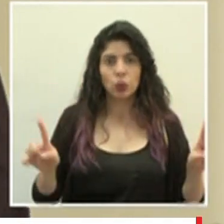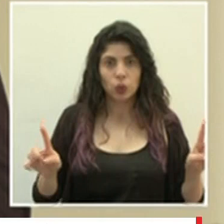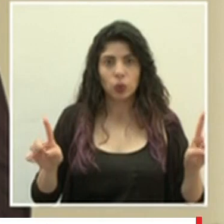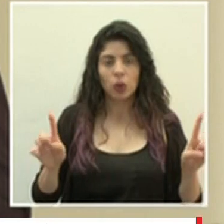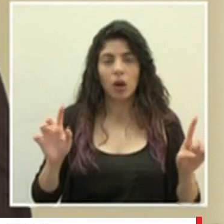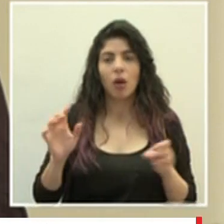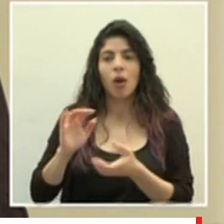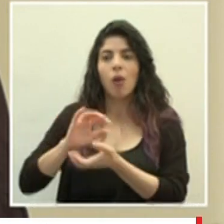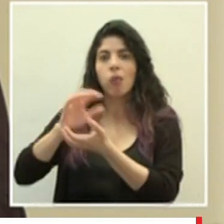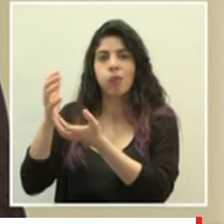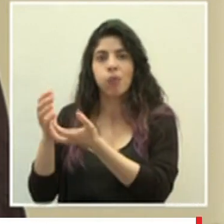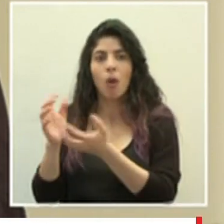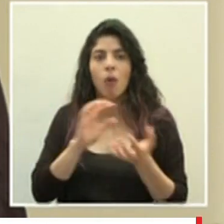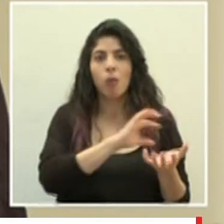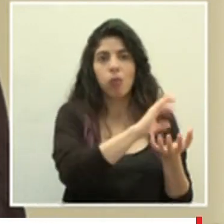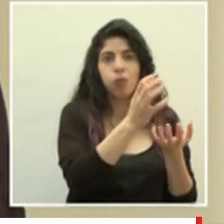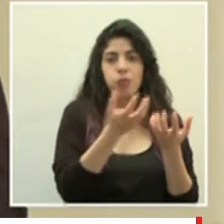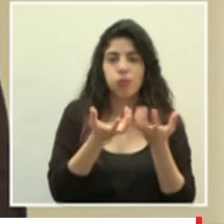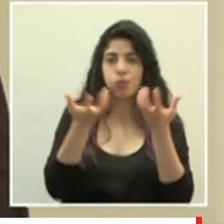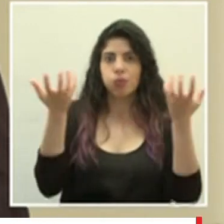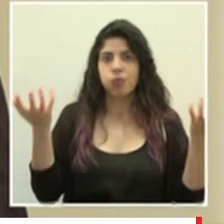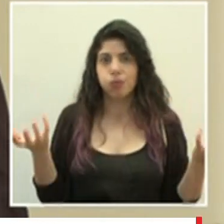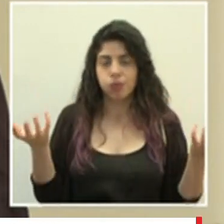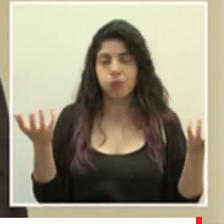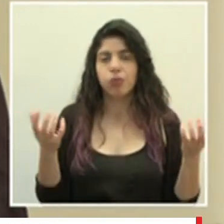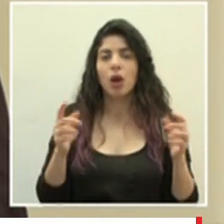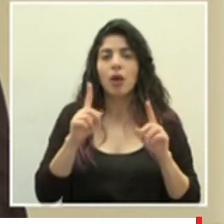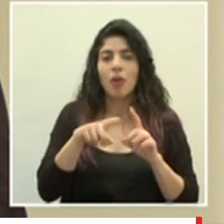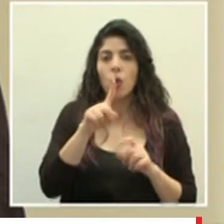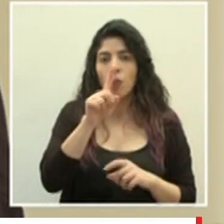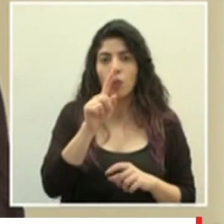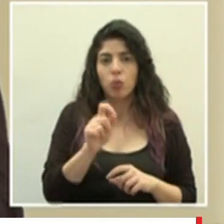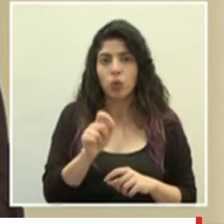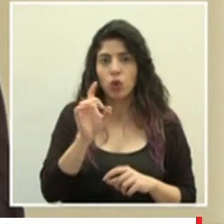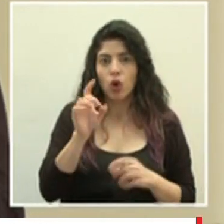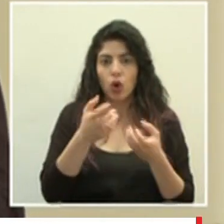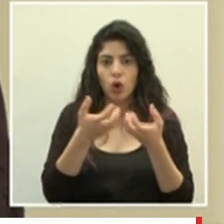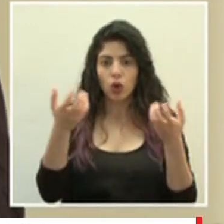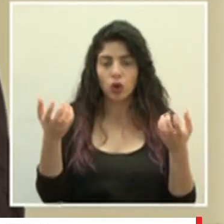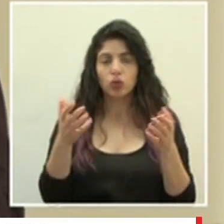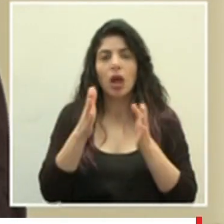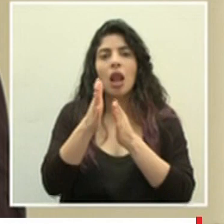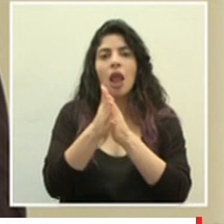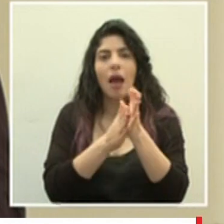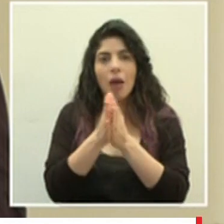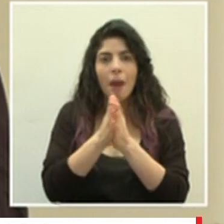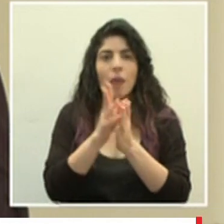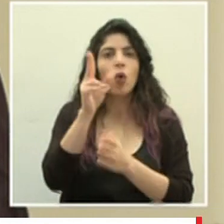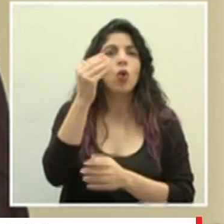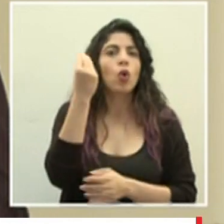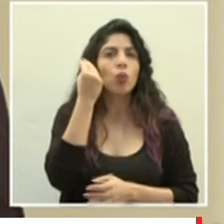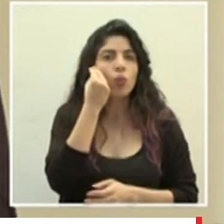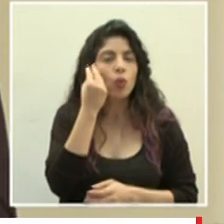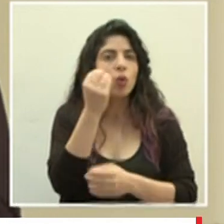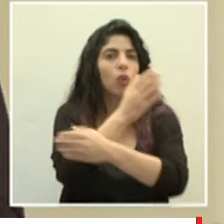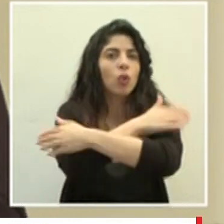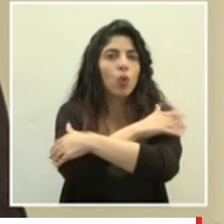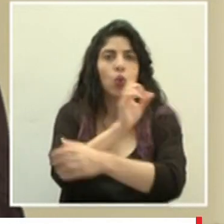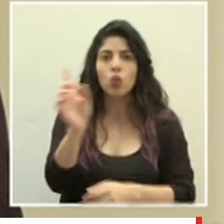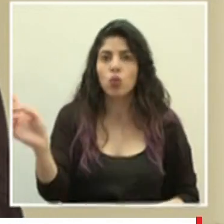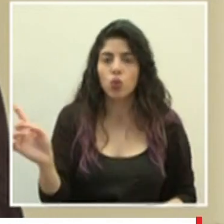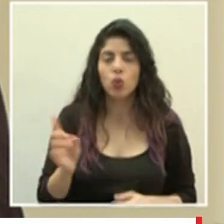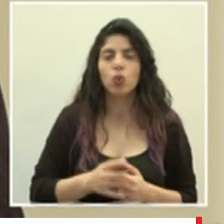burbujas sociales o entre personas de 1.8, del lavado de manos, del no saludarse de mano o de beso, de abrazo,